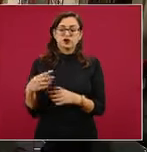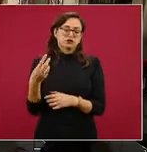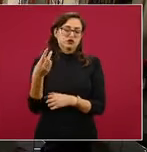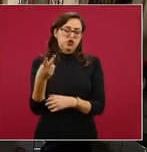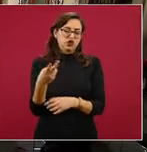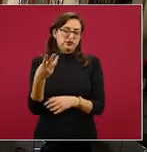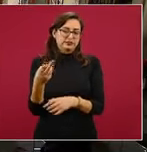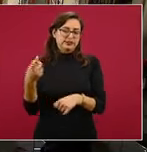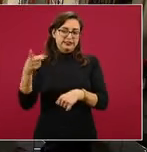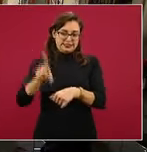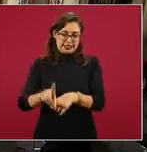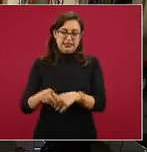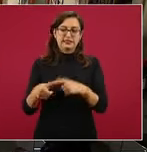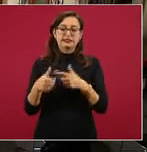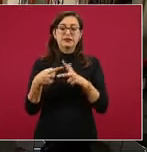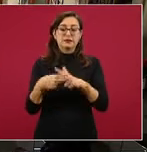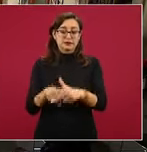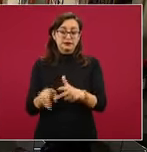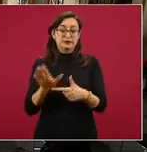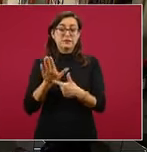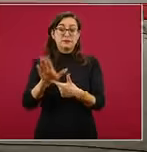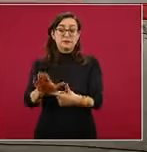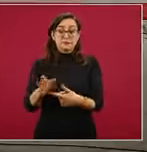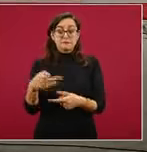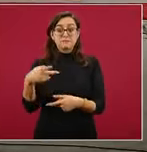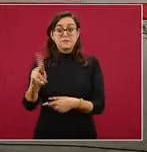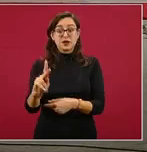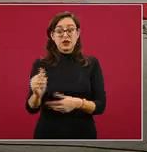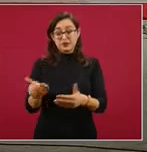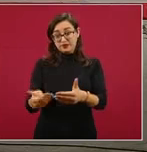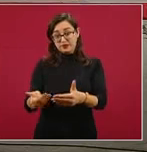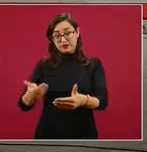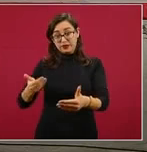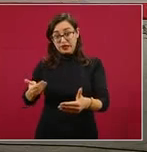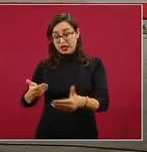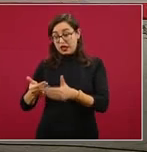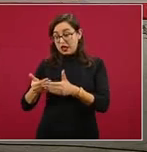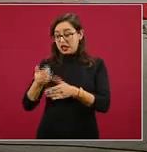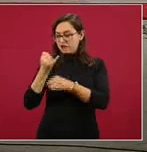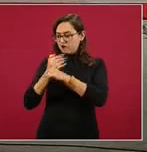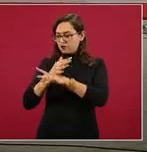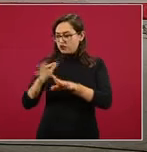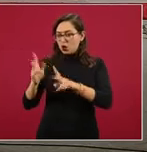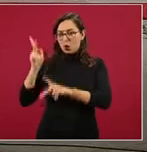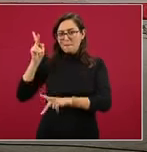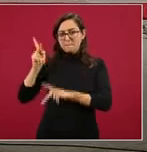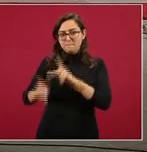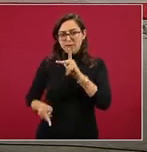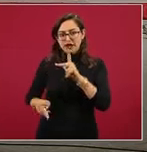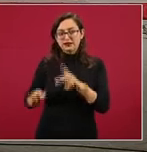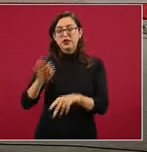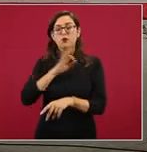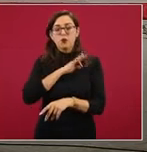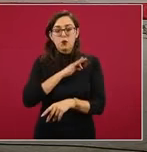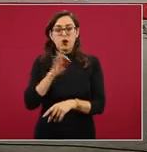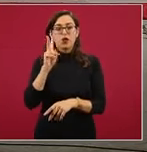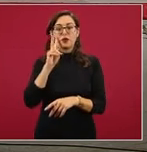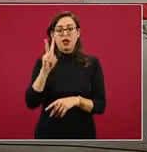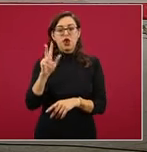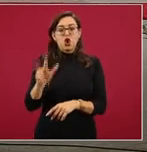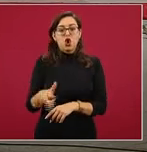días, hemos detectado que ahorita, con datos incompletos aún, ha habido un incremento